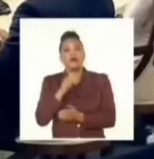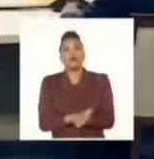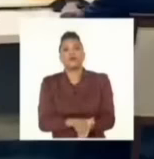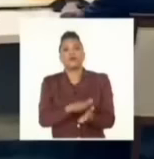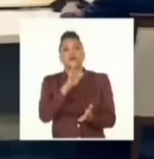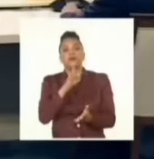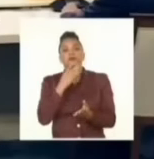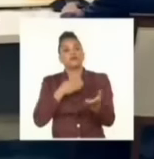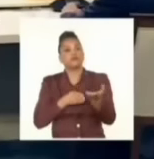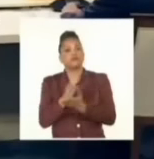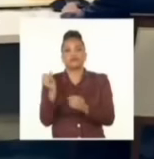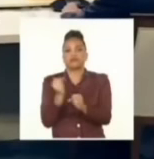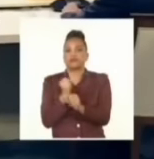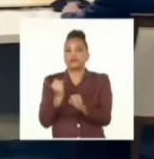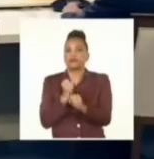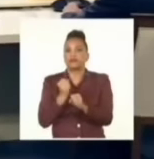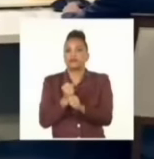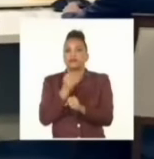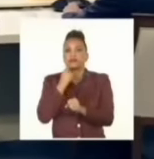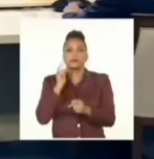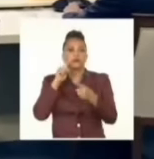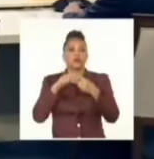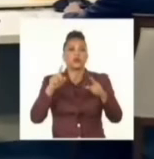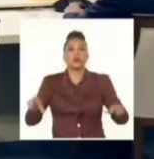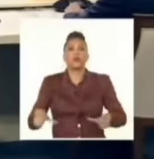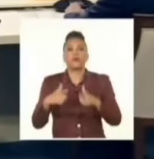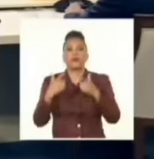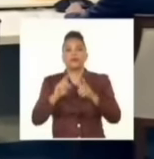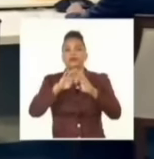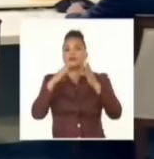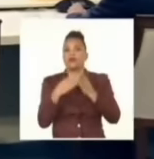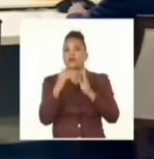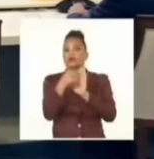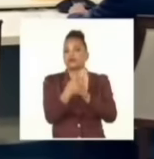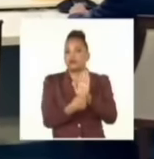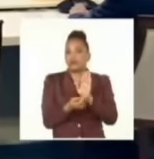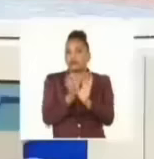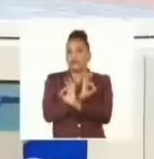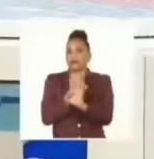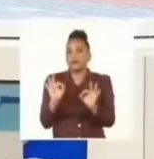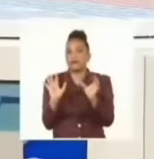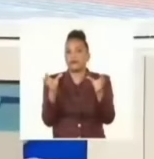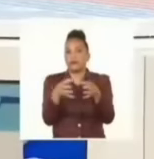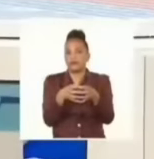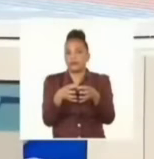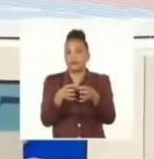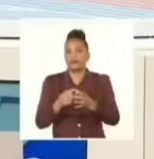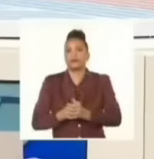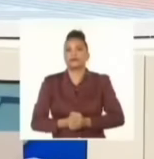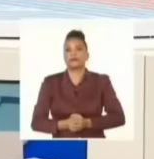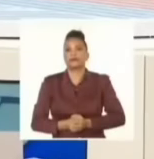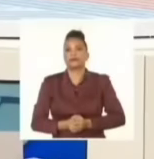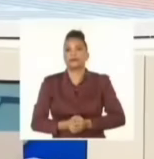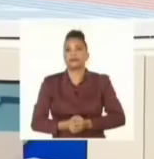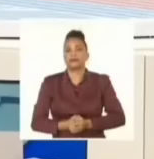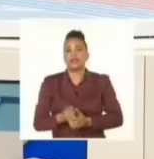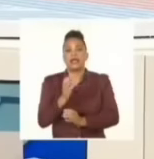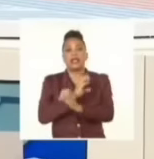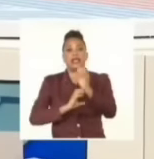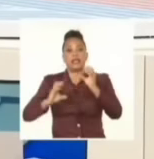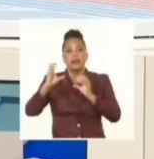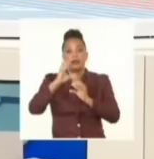seguir trabajando para dar cumplimiento a los objetivos específicos del bloque la 16ta Cumbre del